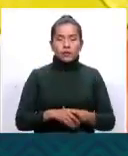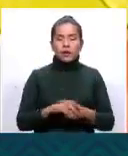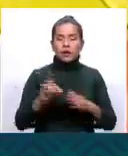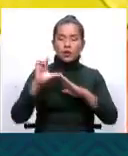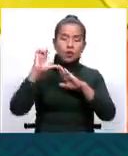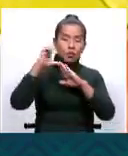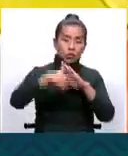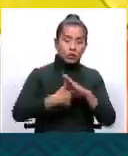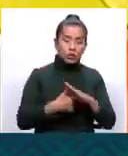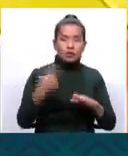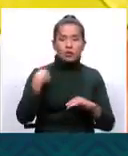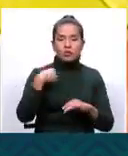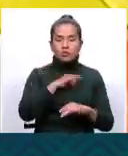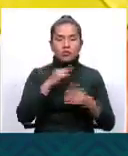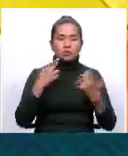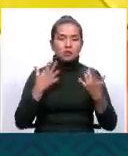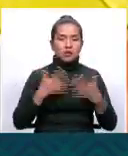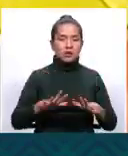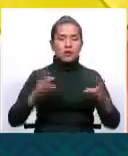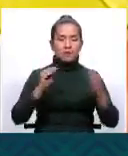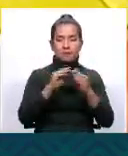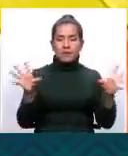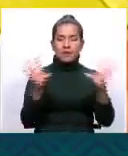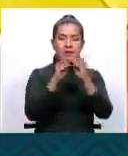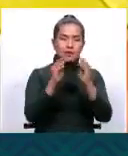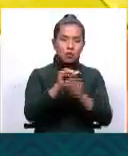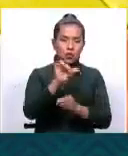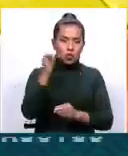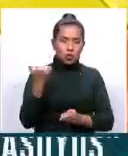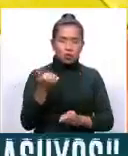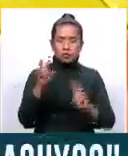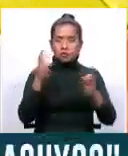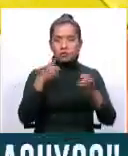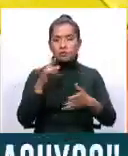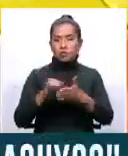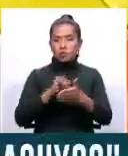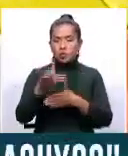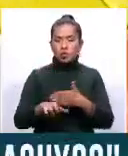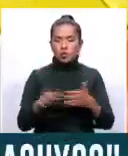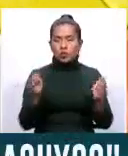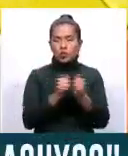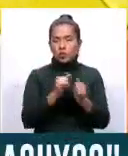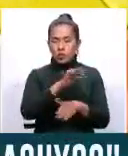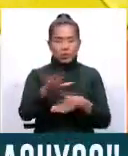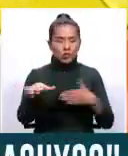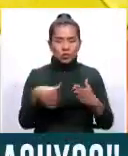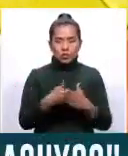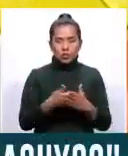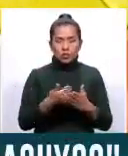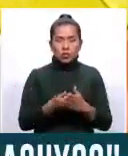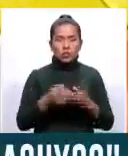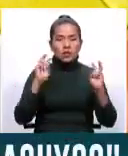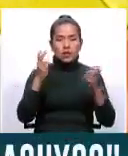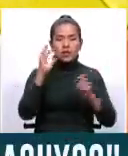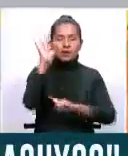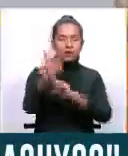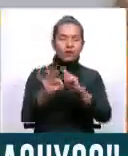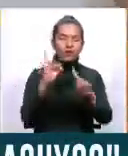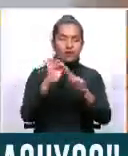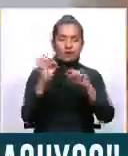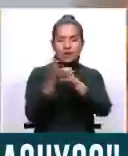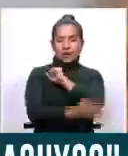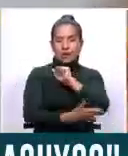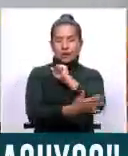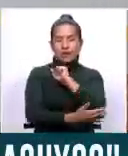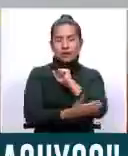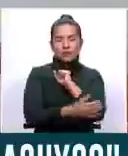luego hemos tenido otra reunión en julio con toda la Federación de